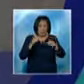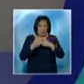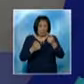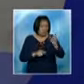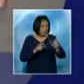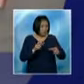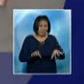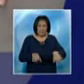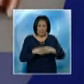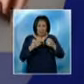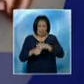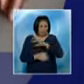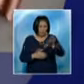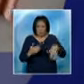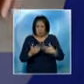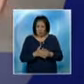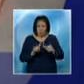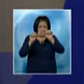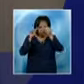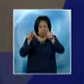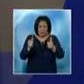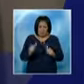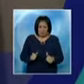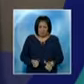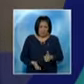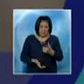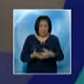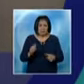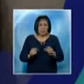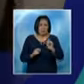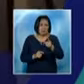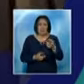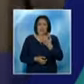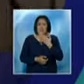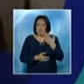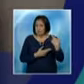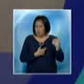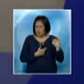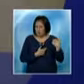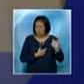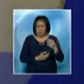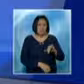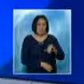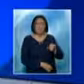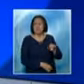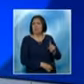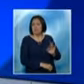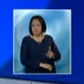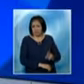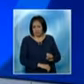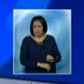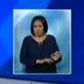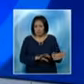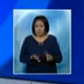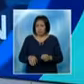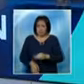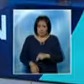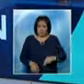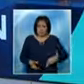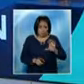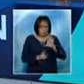quienes destruyeron todas las imágenes de los santos que la decoraban. Los responsables habrían sido yihadistas. Y el ministro de